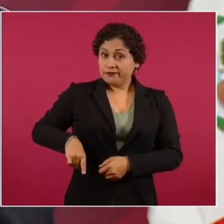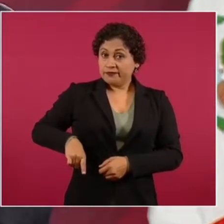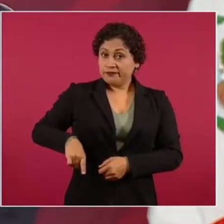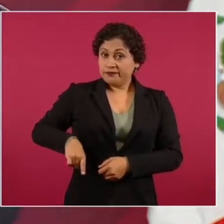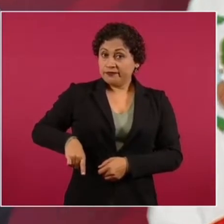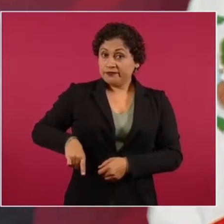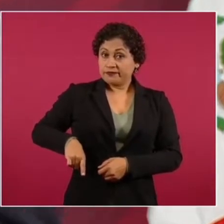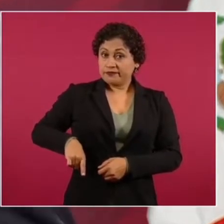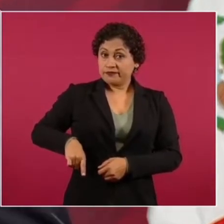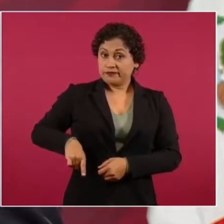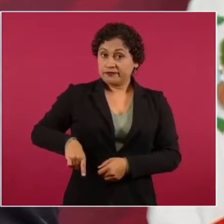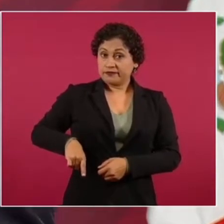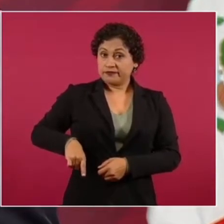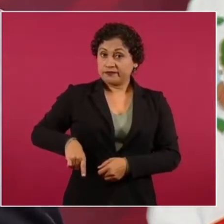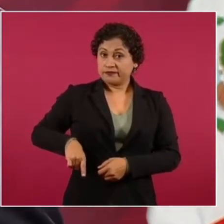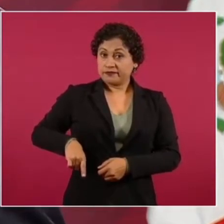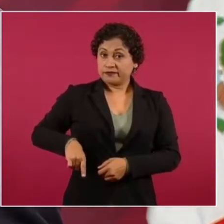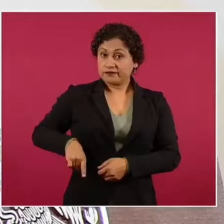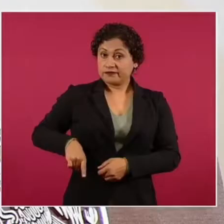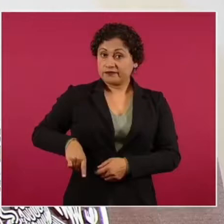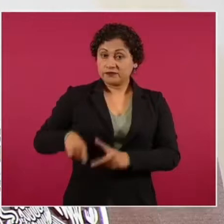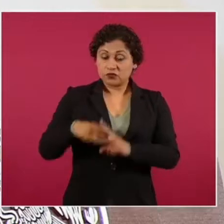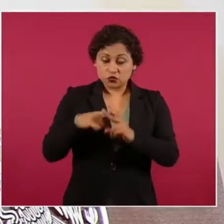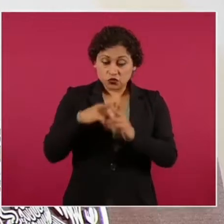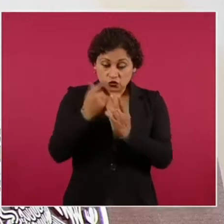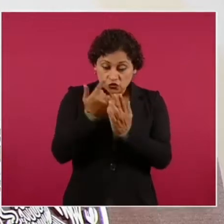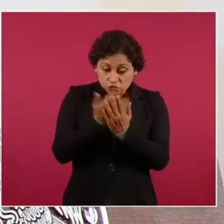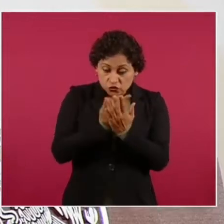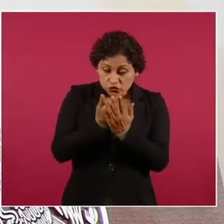que apenas si tienen para pagar la nómina,